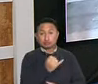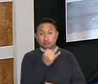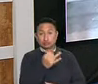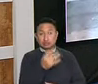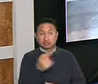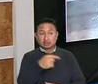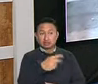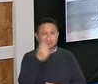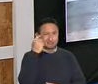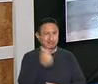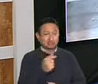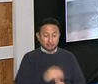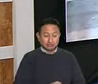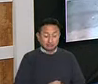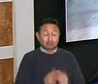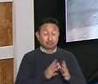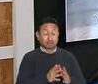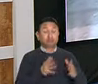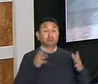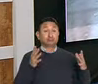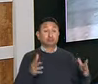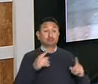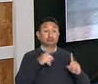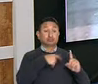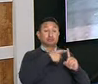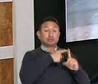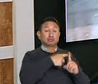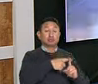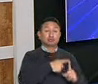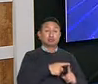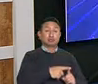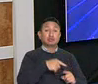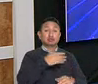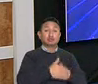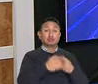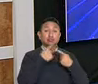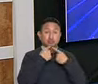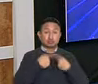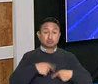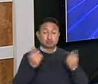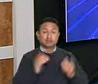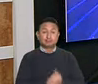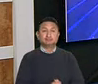rápido posible porque hay mucho que ir sumando y mucho que anunciar al país.